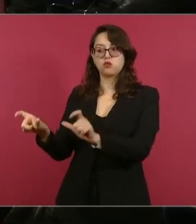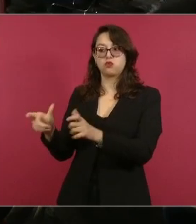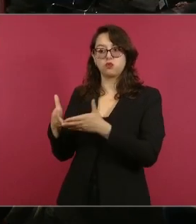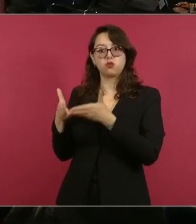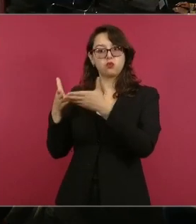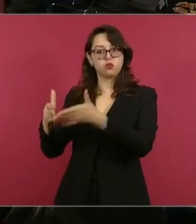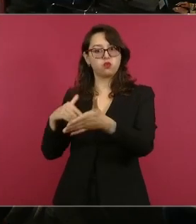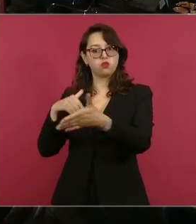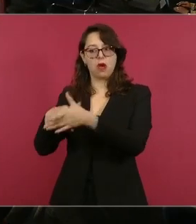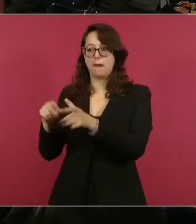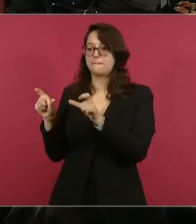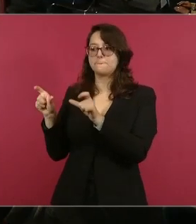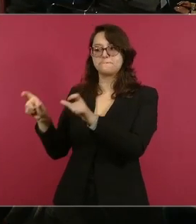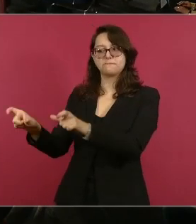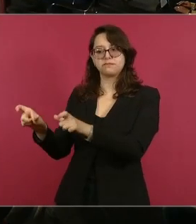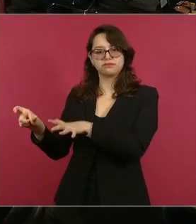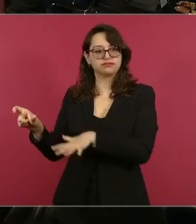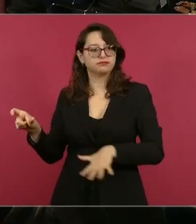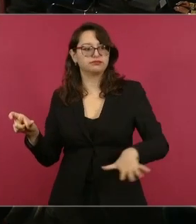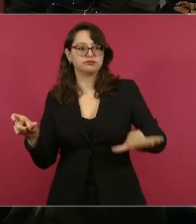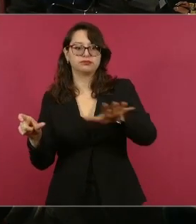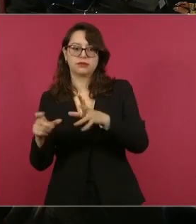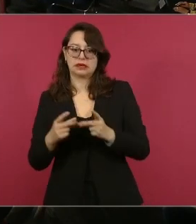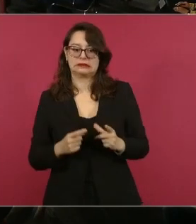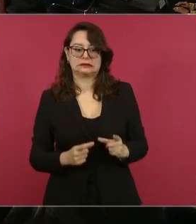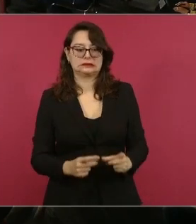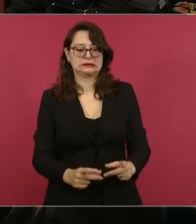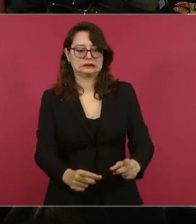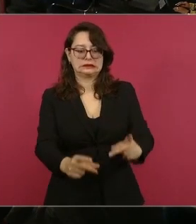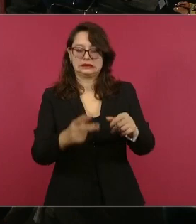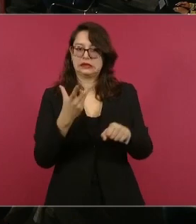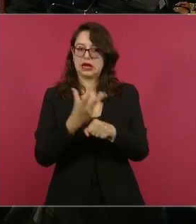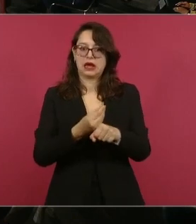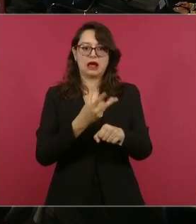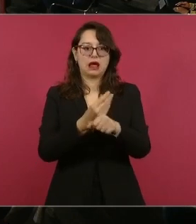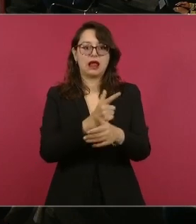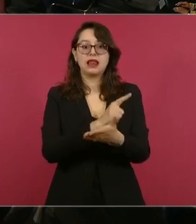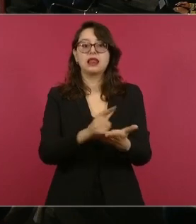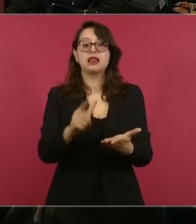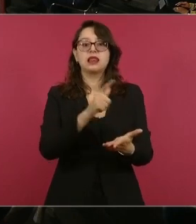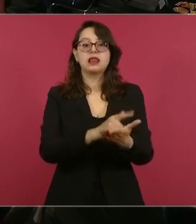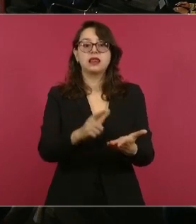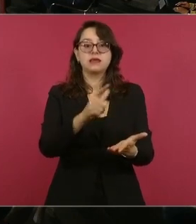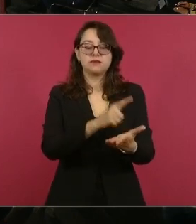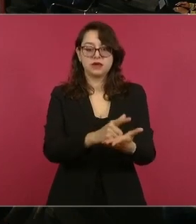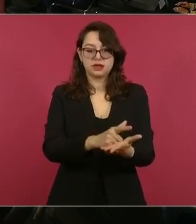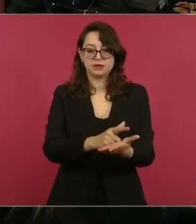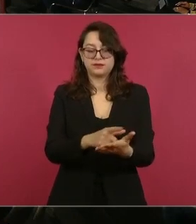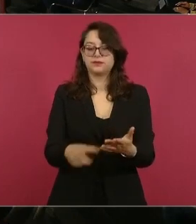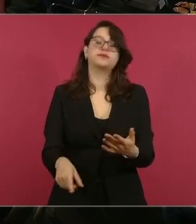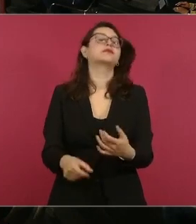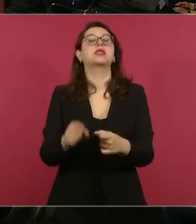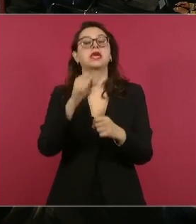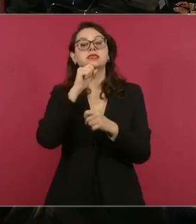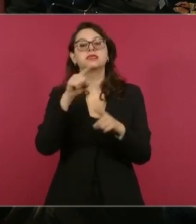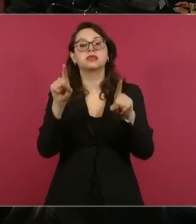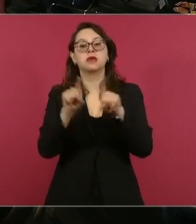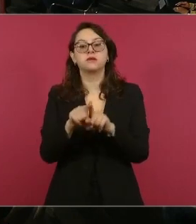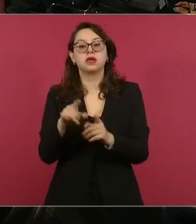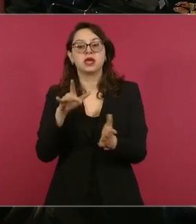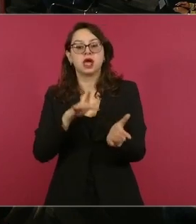trabajo. En cuanto al apoyo de autobuses, para poder sacar